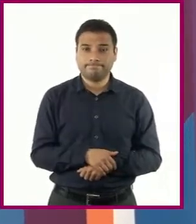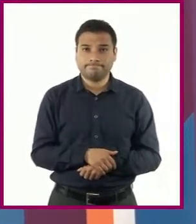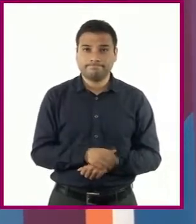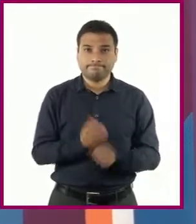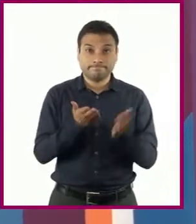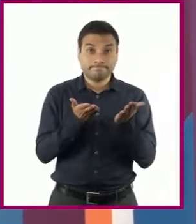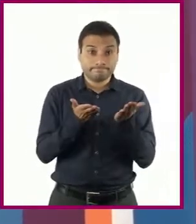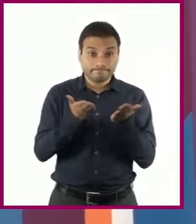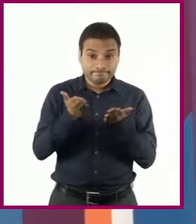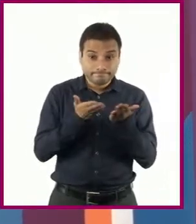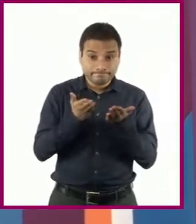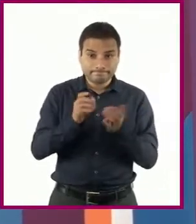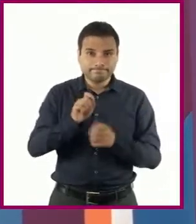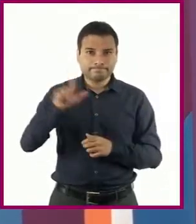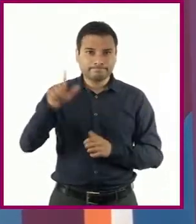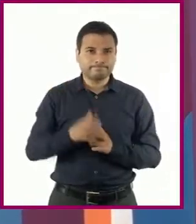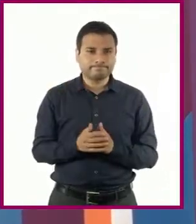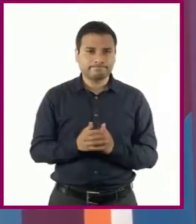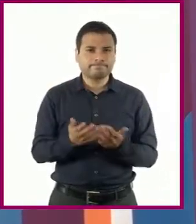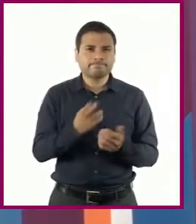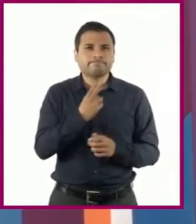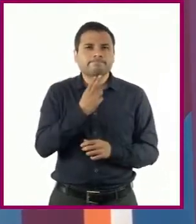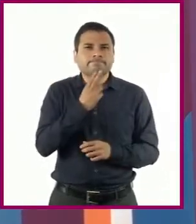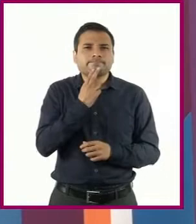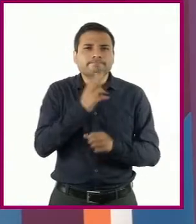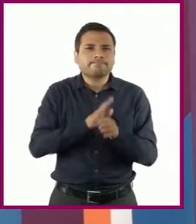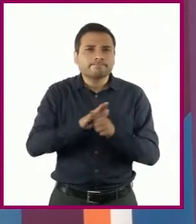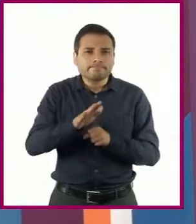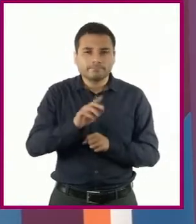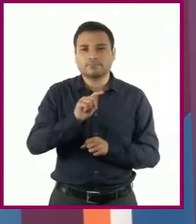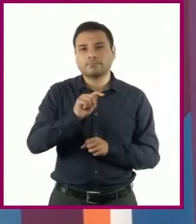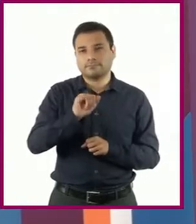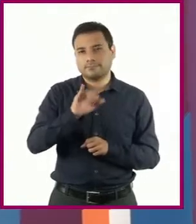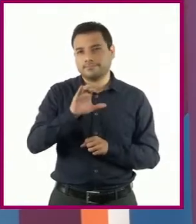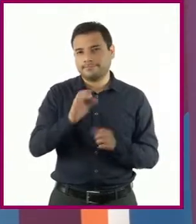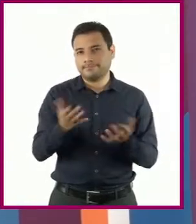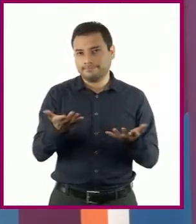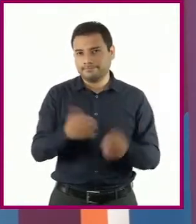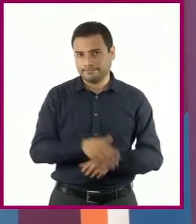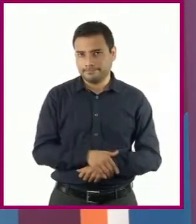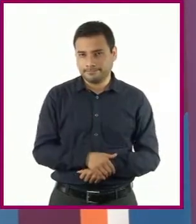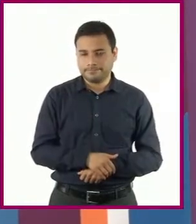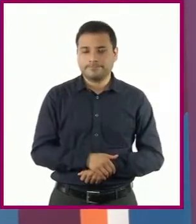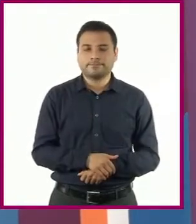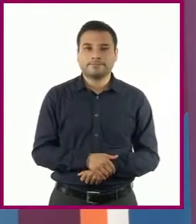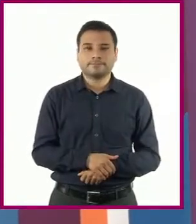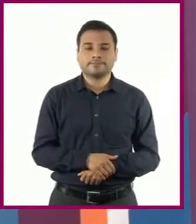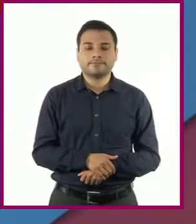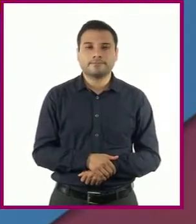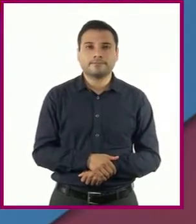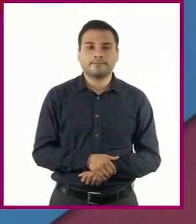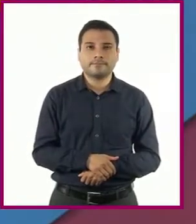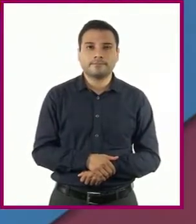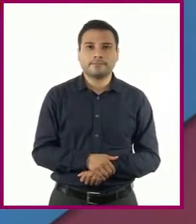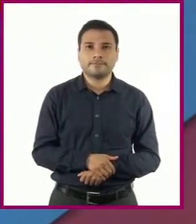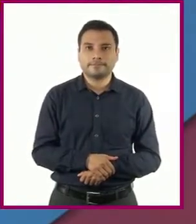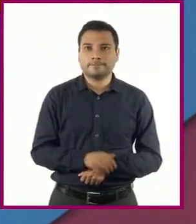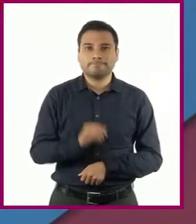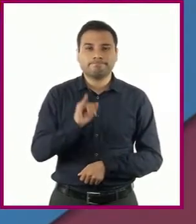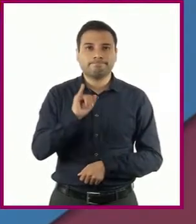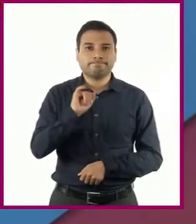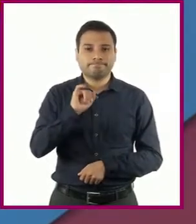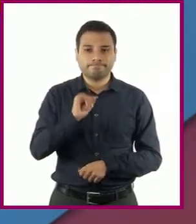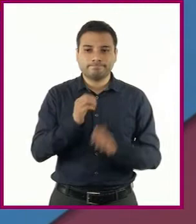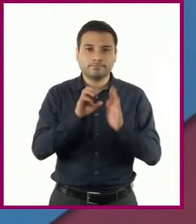servicios profesionales de este tipo se basan en el uso de las nuevas tecnologías de la información y la comunicación. ¡Claro!